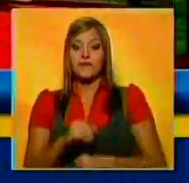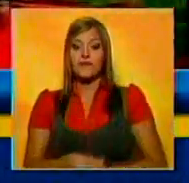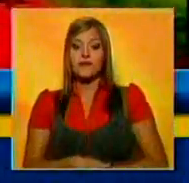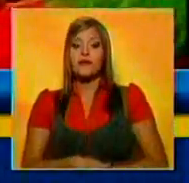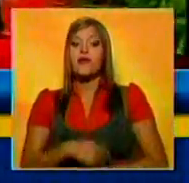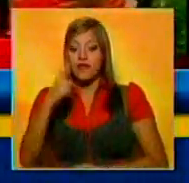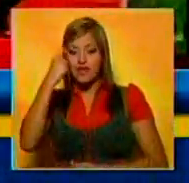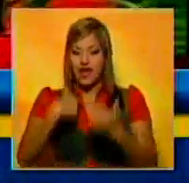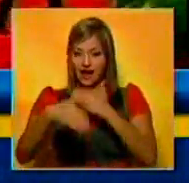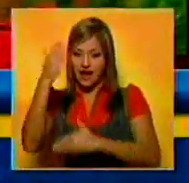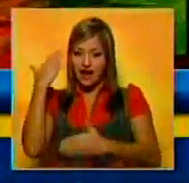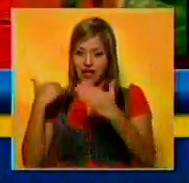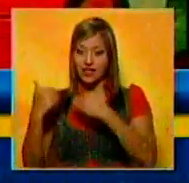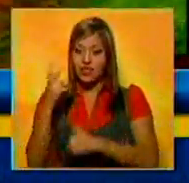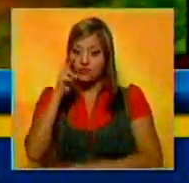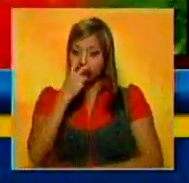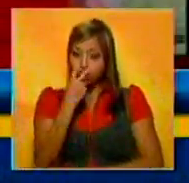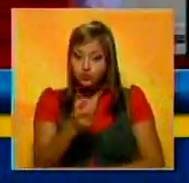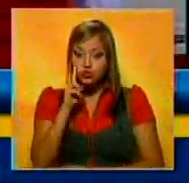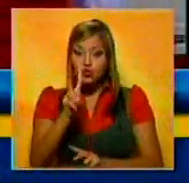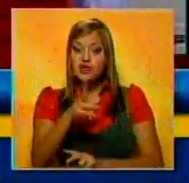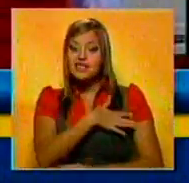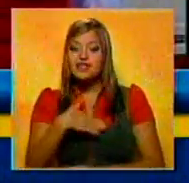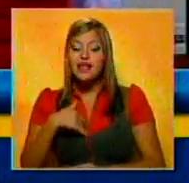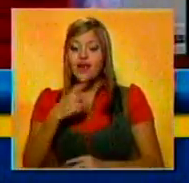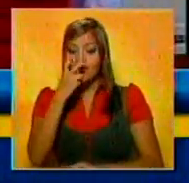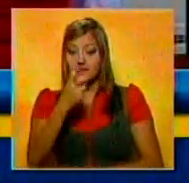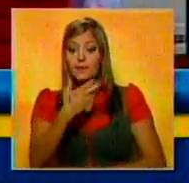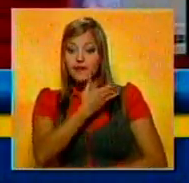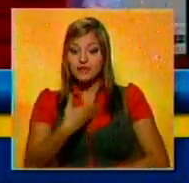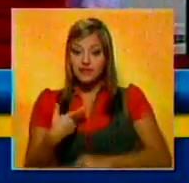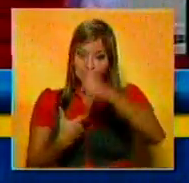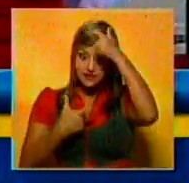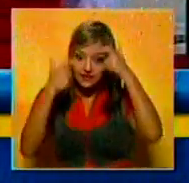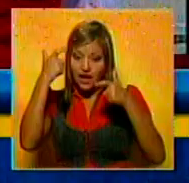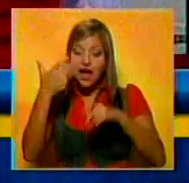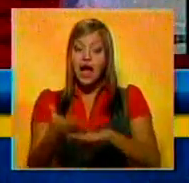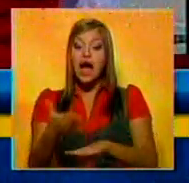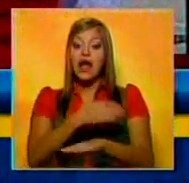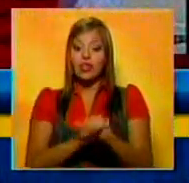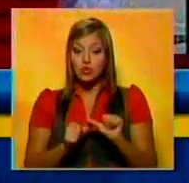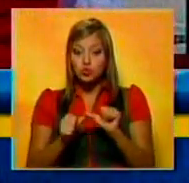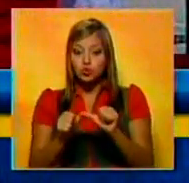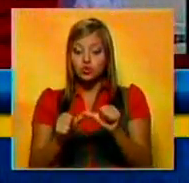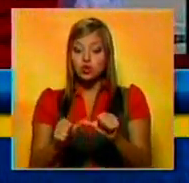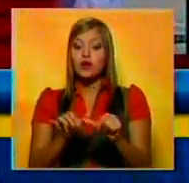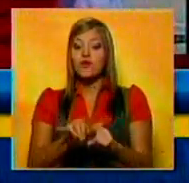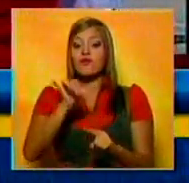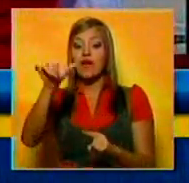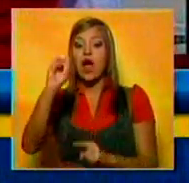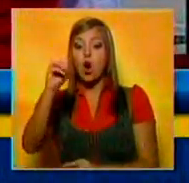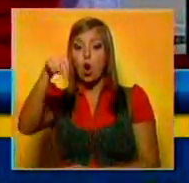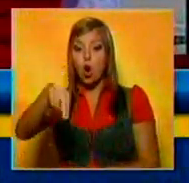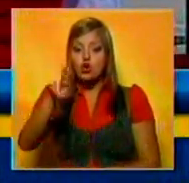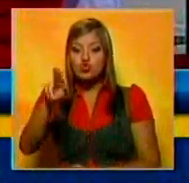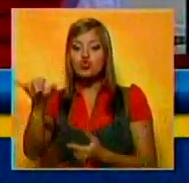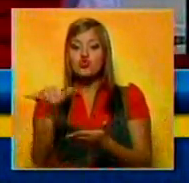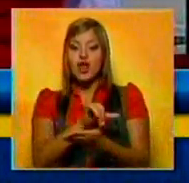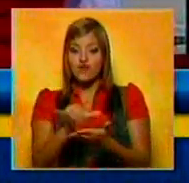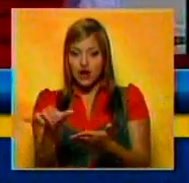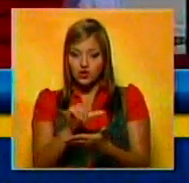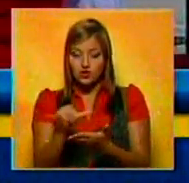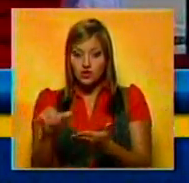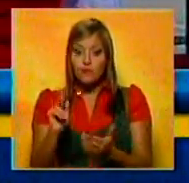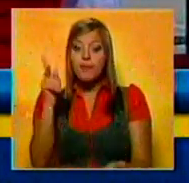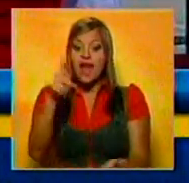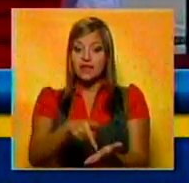jefe de estado boliviano dio a conocer su deseo de visitar al presidente antes de continuar su viaje a la sede de la ONU en Nueva York donde